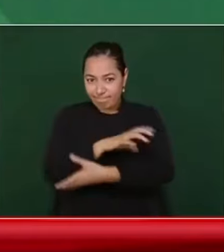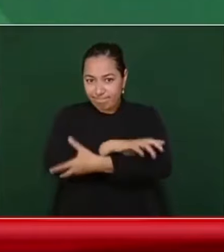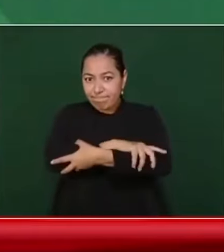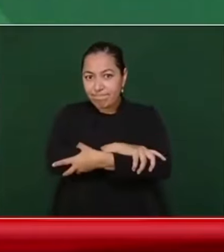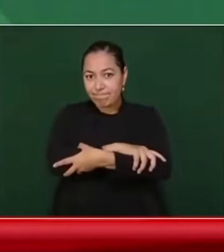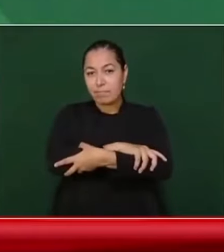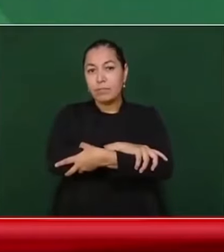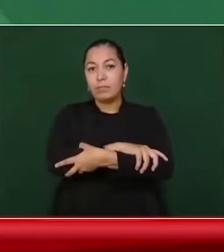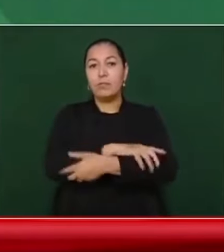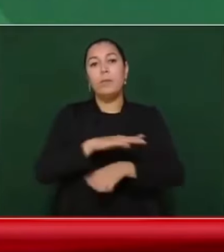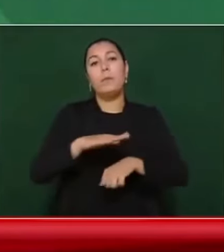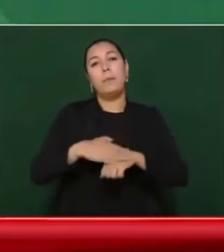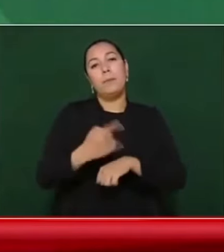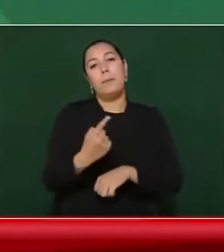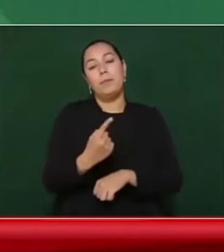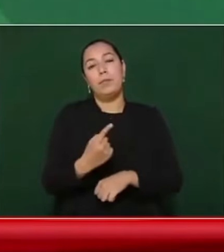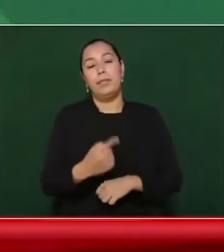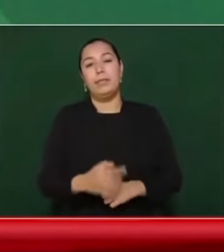con respeto